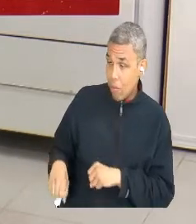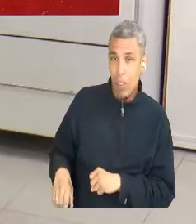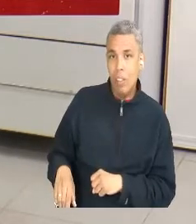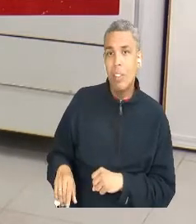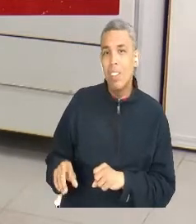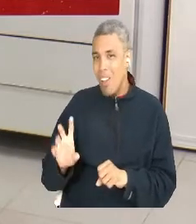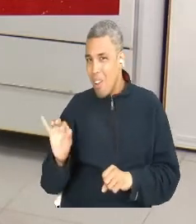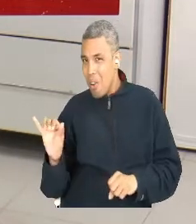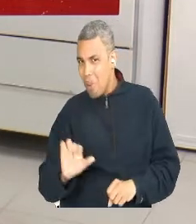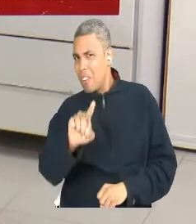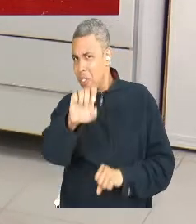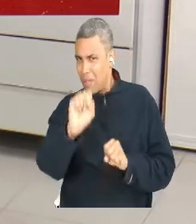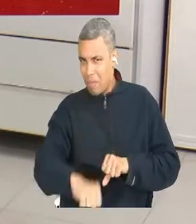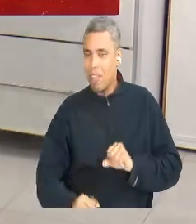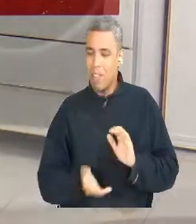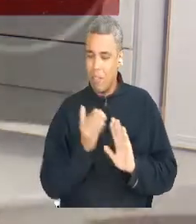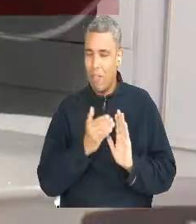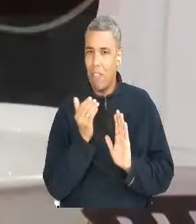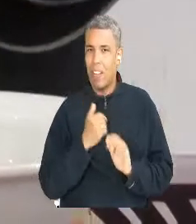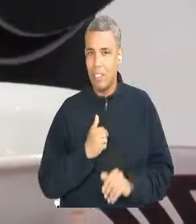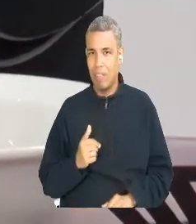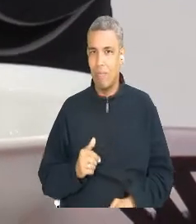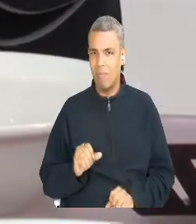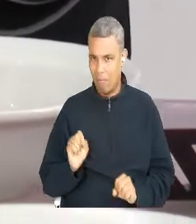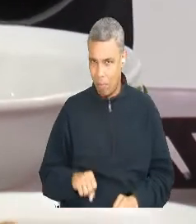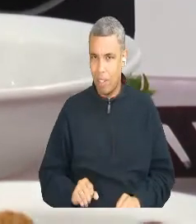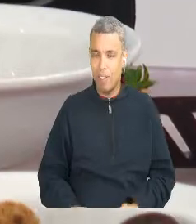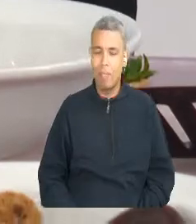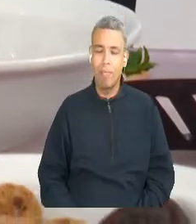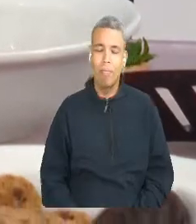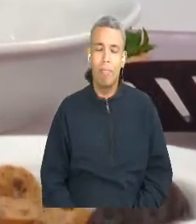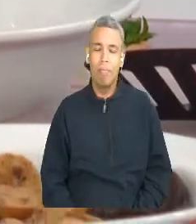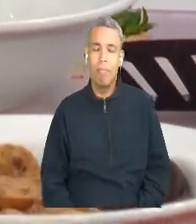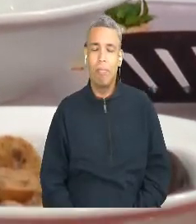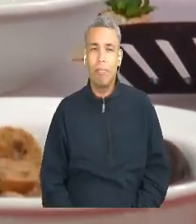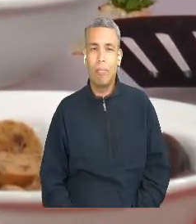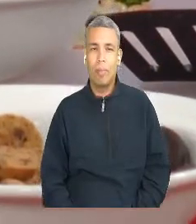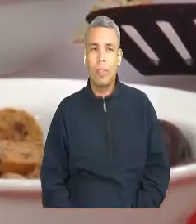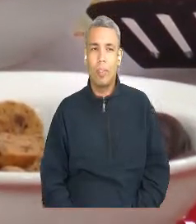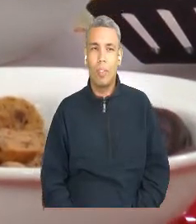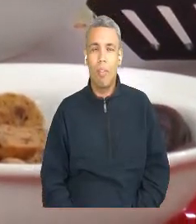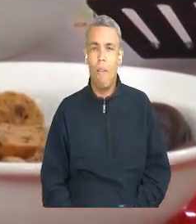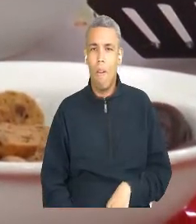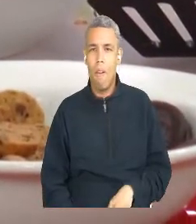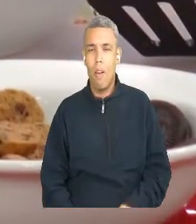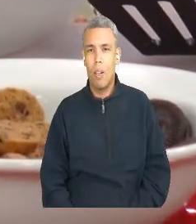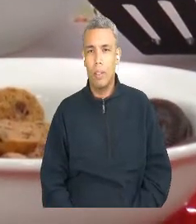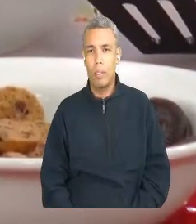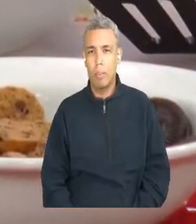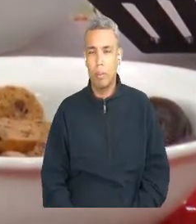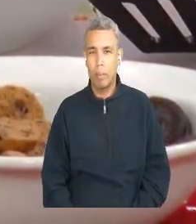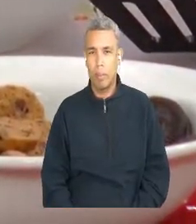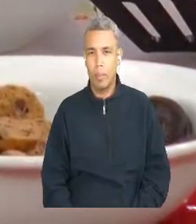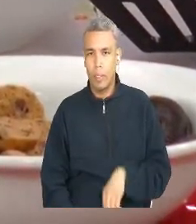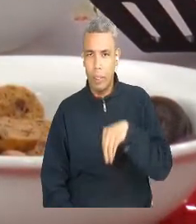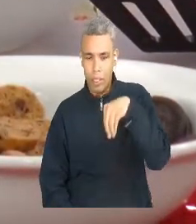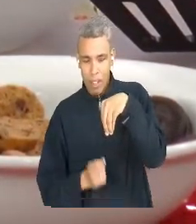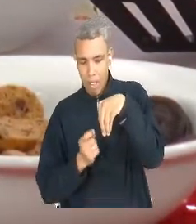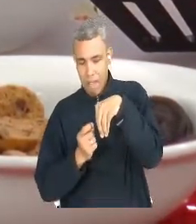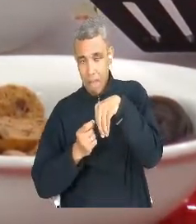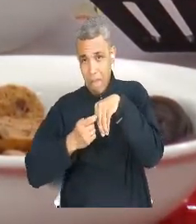hacerlo. Bueno, las ya fresas, tengo aquí el corte que quieras, yo lo voy a hacer acá como en bastoncitos, partí en